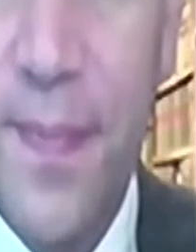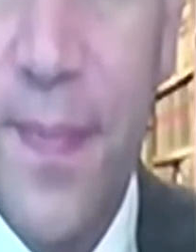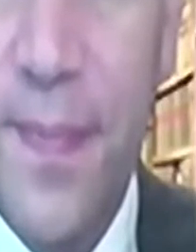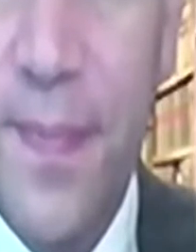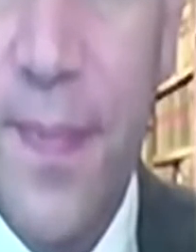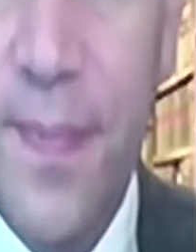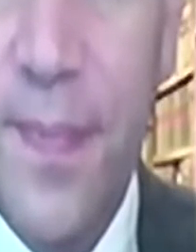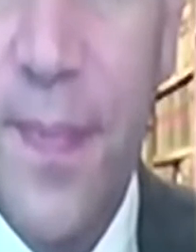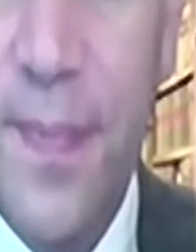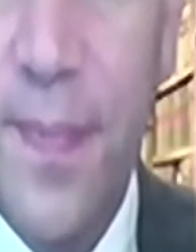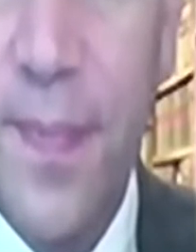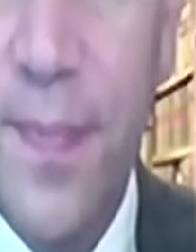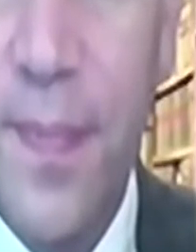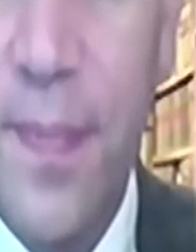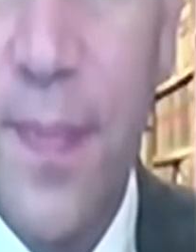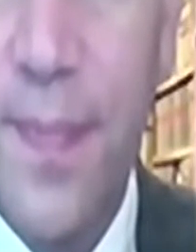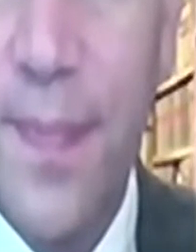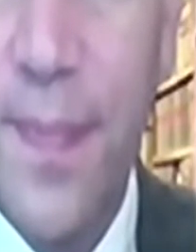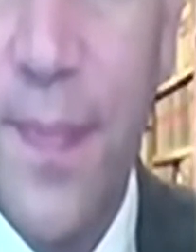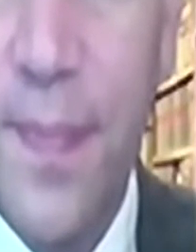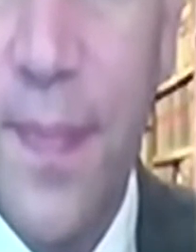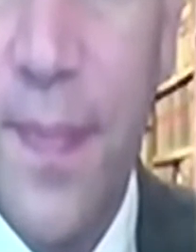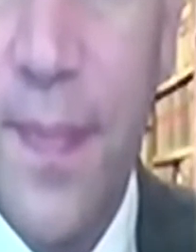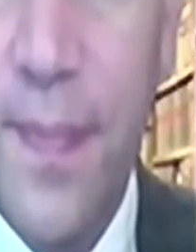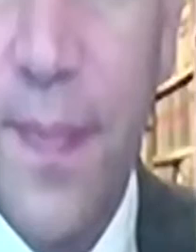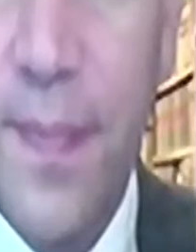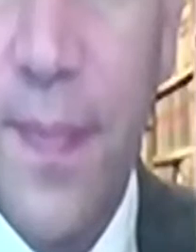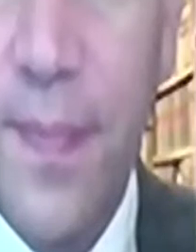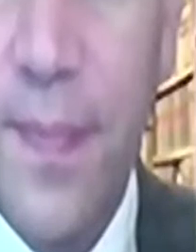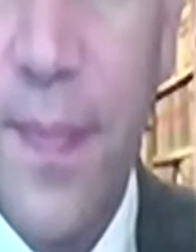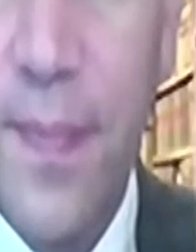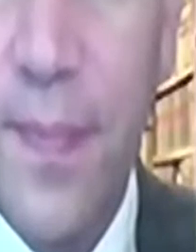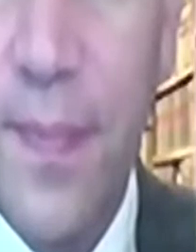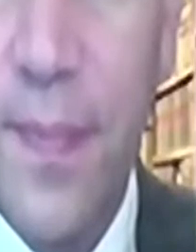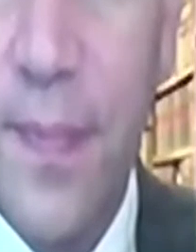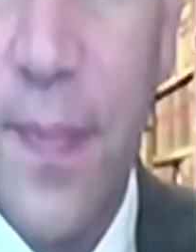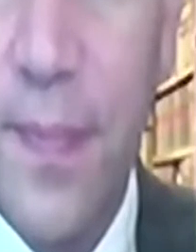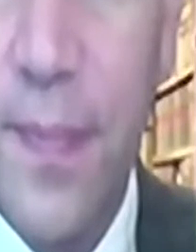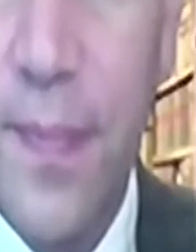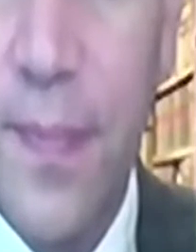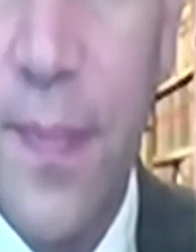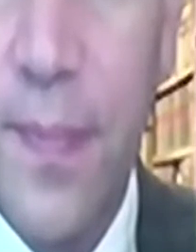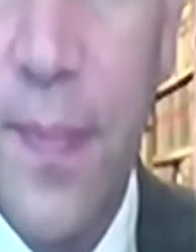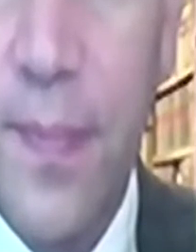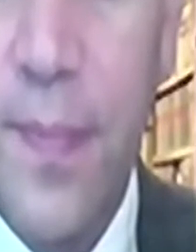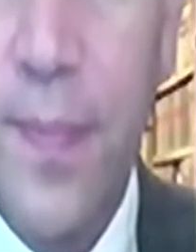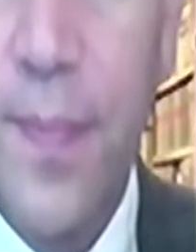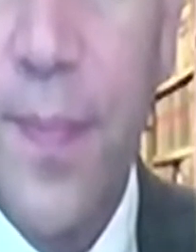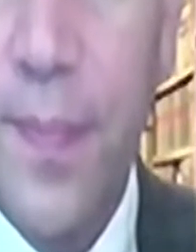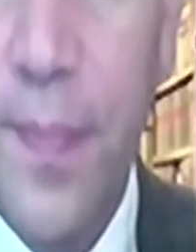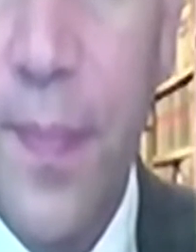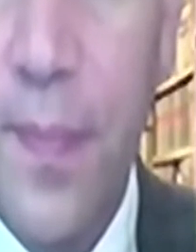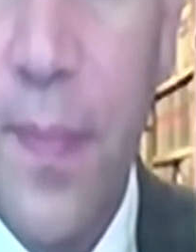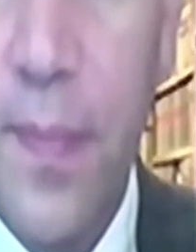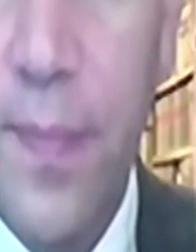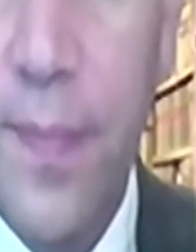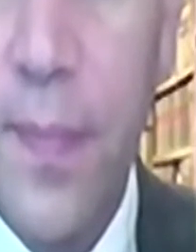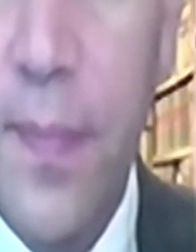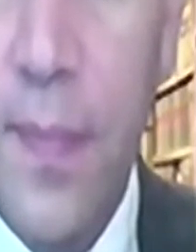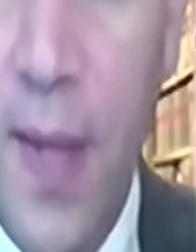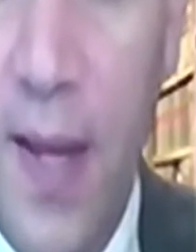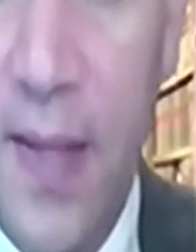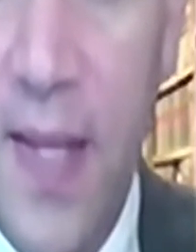importante que la gente conozca hasta el momento cuántos empadronados tenemos sabiendo que es la fecha de enfrente 17 de diciembre